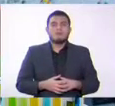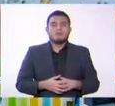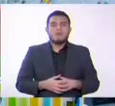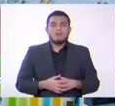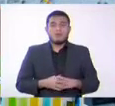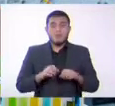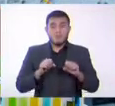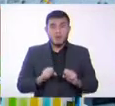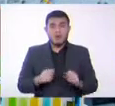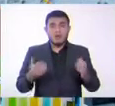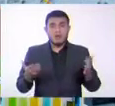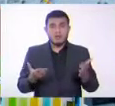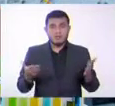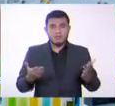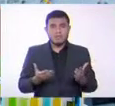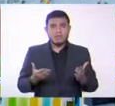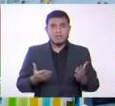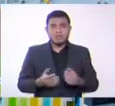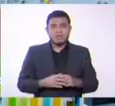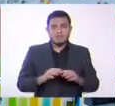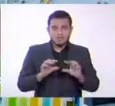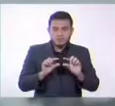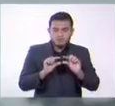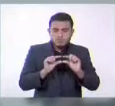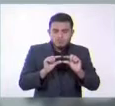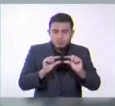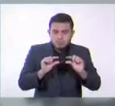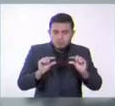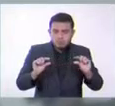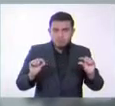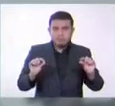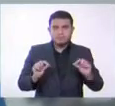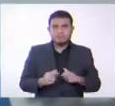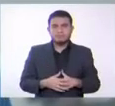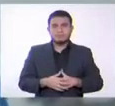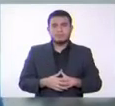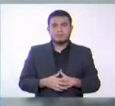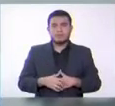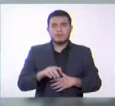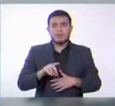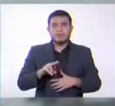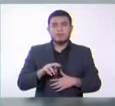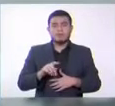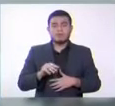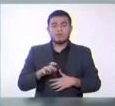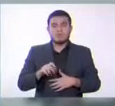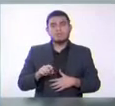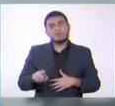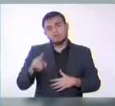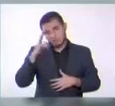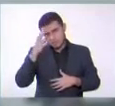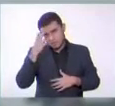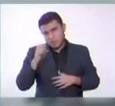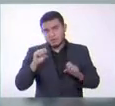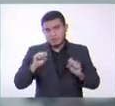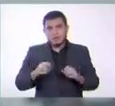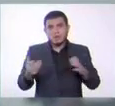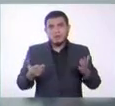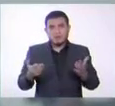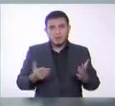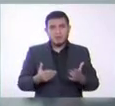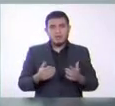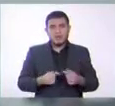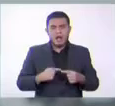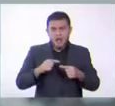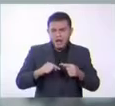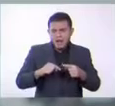pueden formar láminas delgadas. Y dúctiles, lo que implica que pueden formar alambres